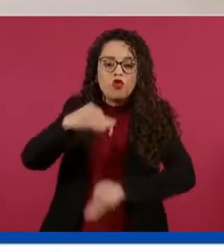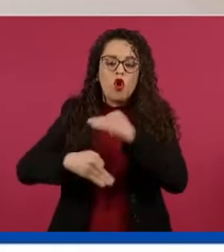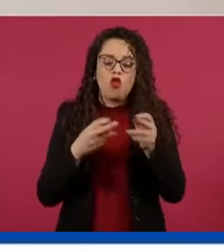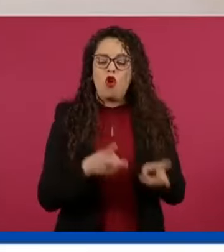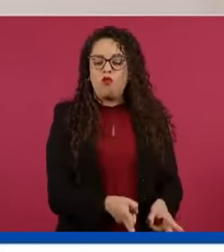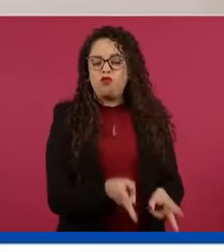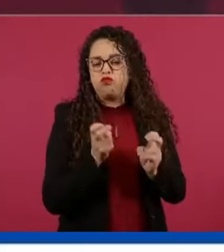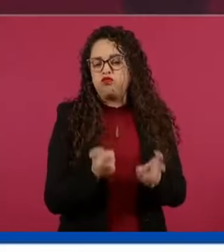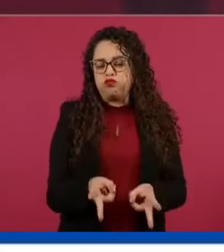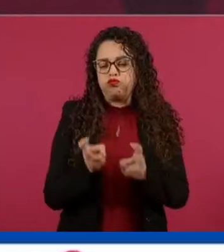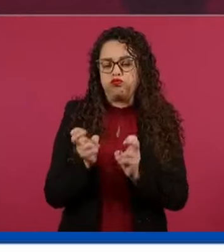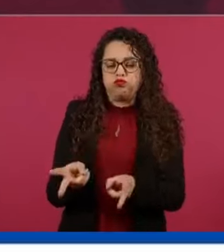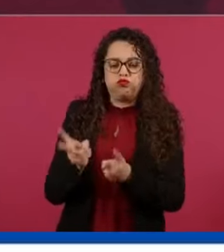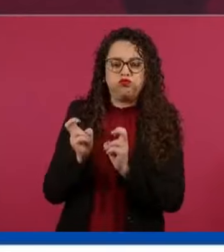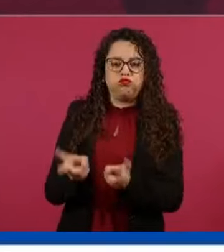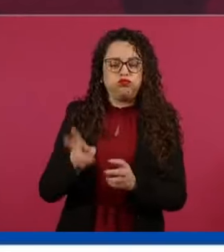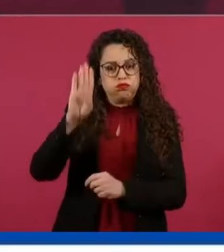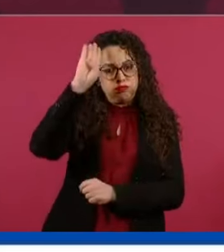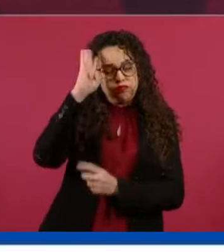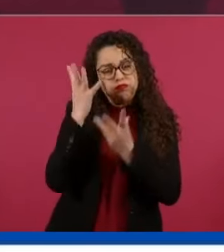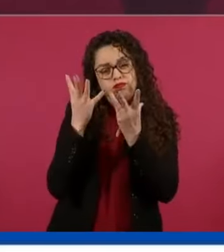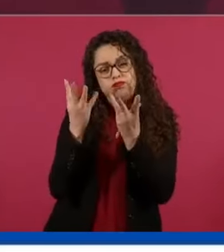pero muchísimo.